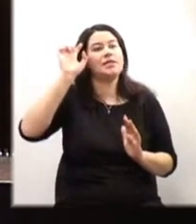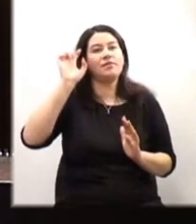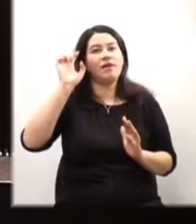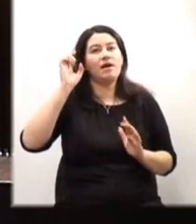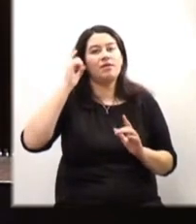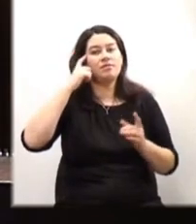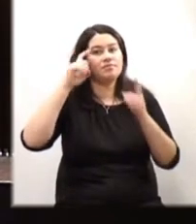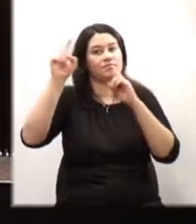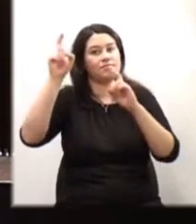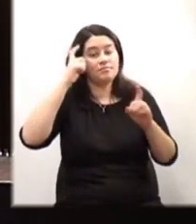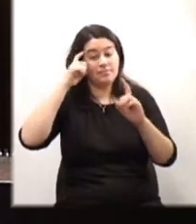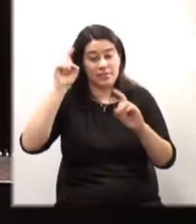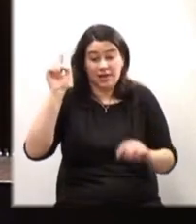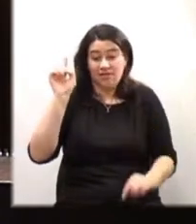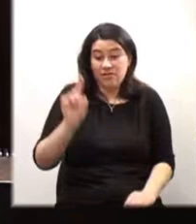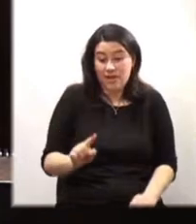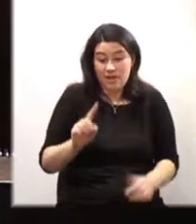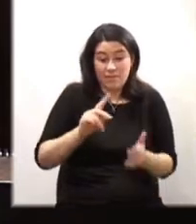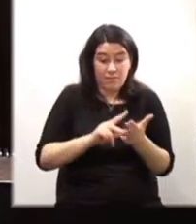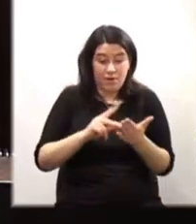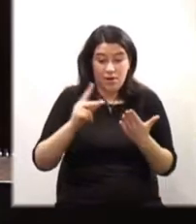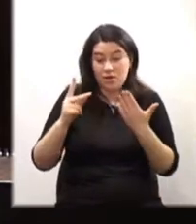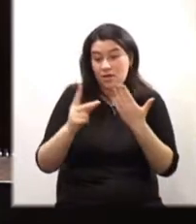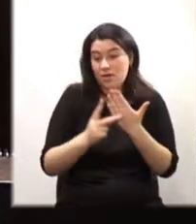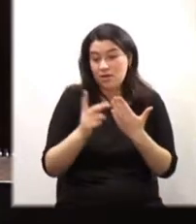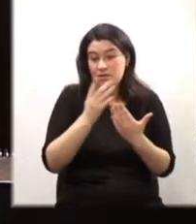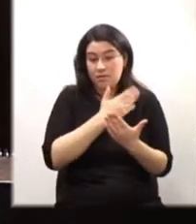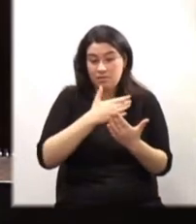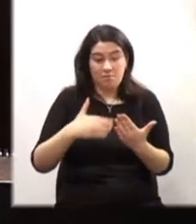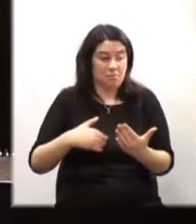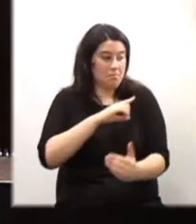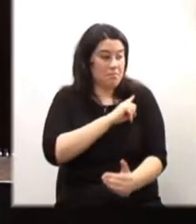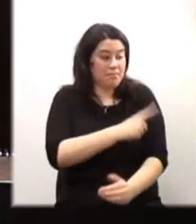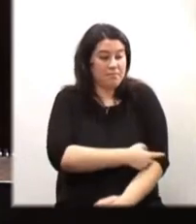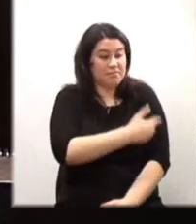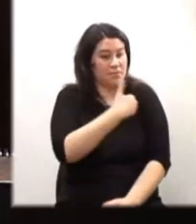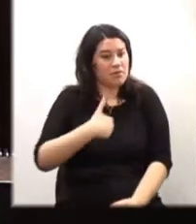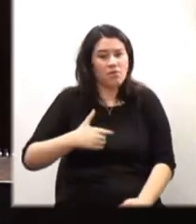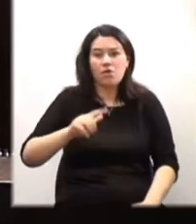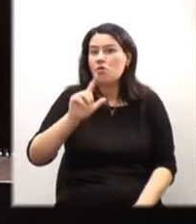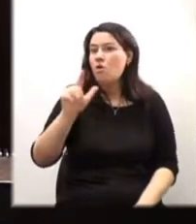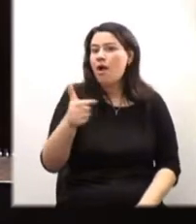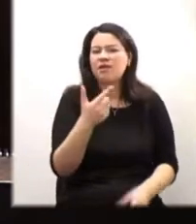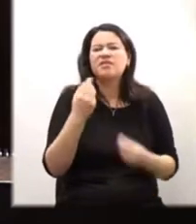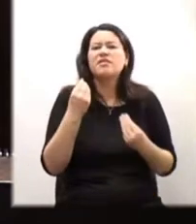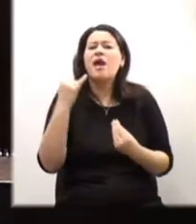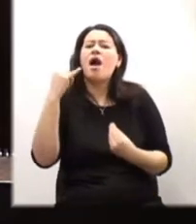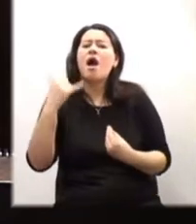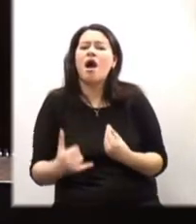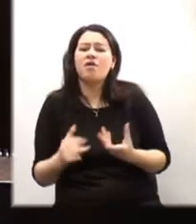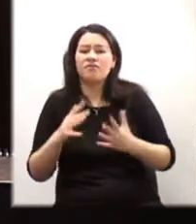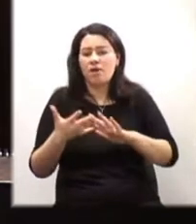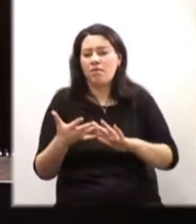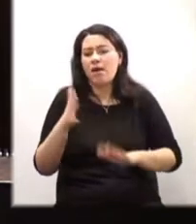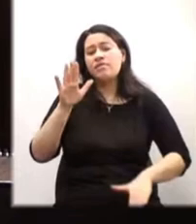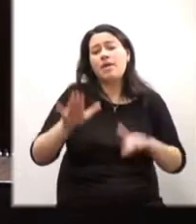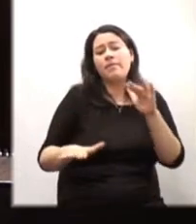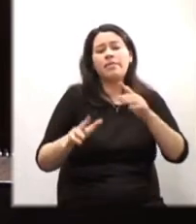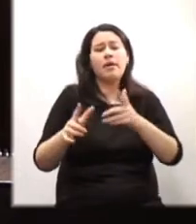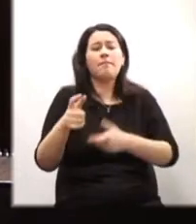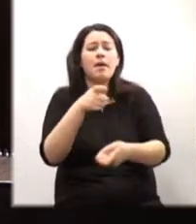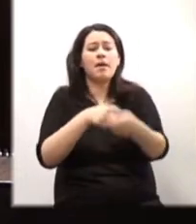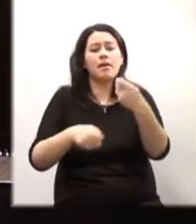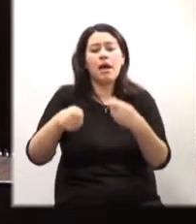iniciativas que partan de políticas que quiera llevar adelante el Poder Ejecutivo, sino que lo que hay es un acomodarse a lo que el